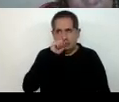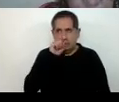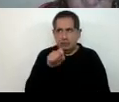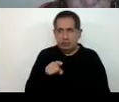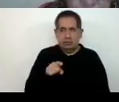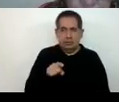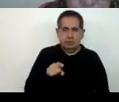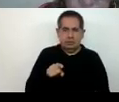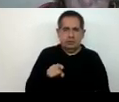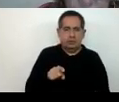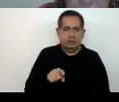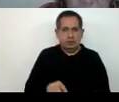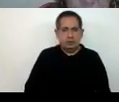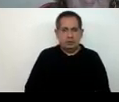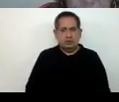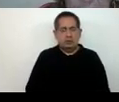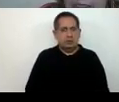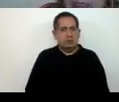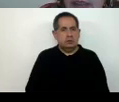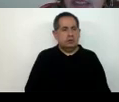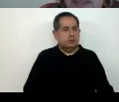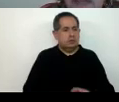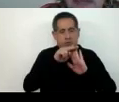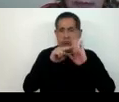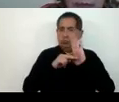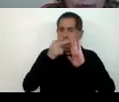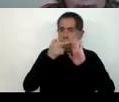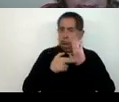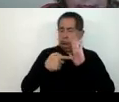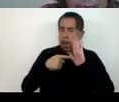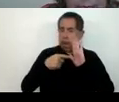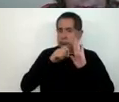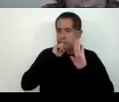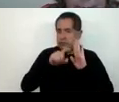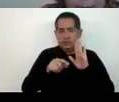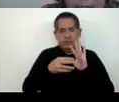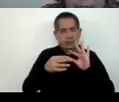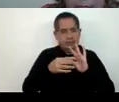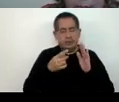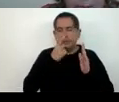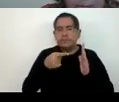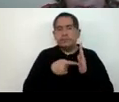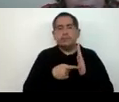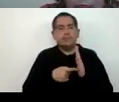también la normatividad también nos dice que